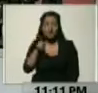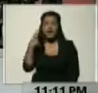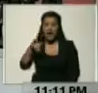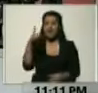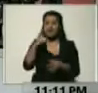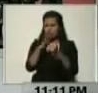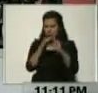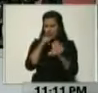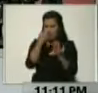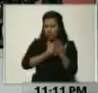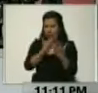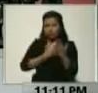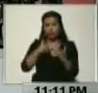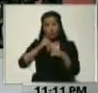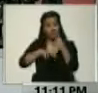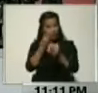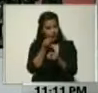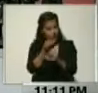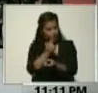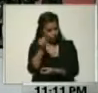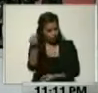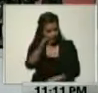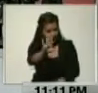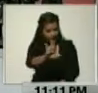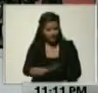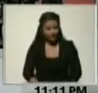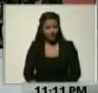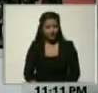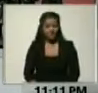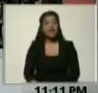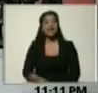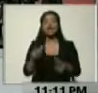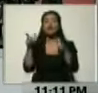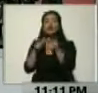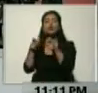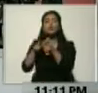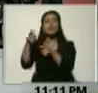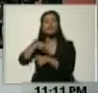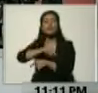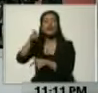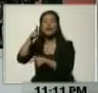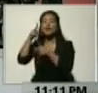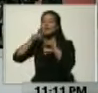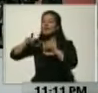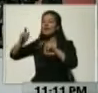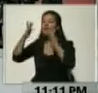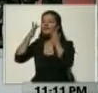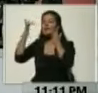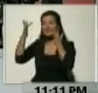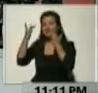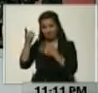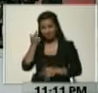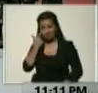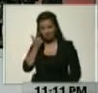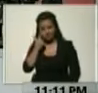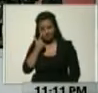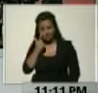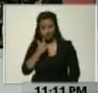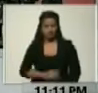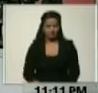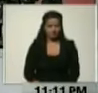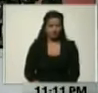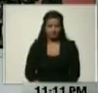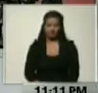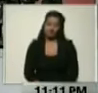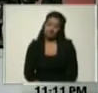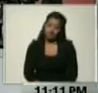¿quién es? Seguiremos informando. Señores de la inteligencia española, que son muy inteligentes ustedes. Está bien, dale pues.